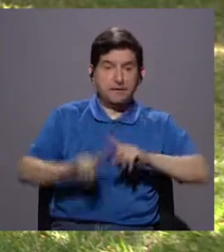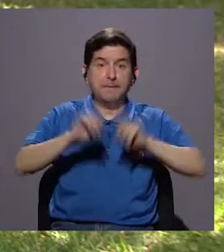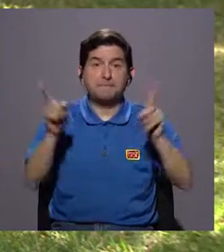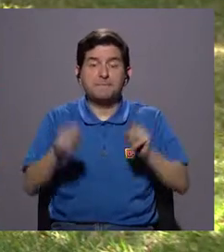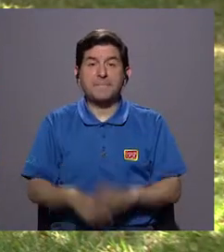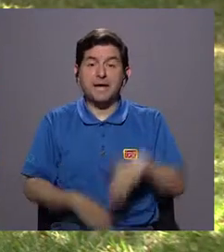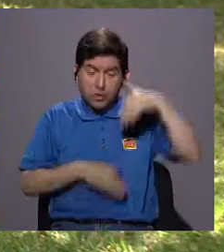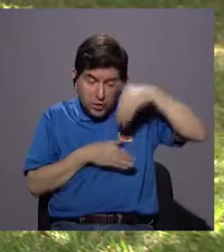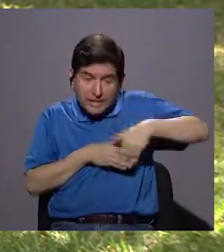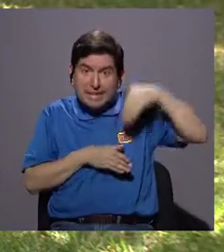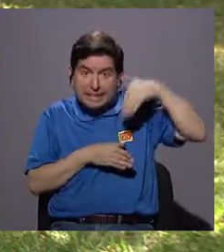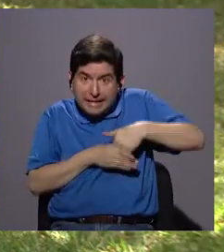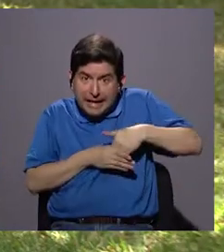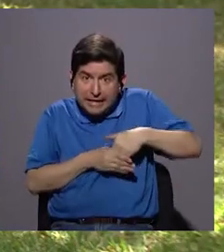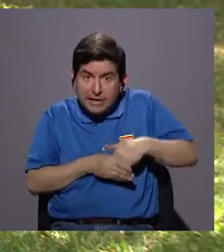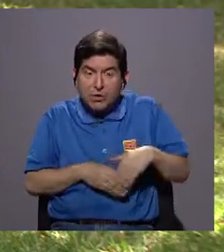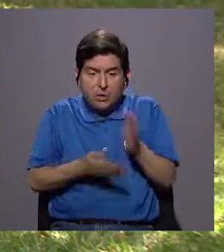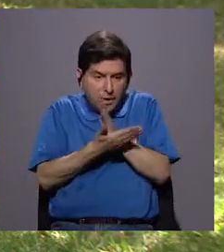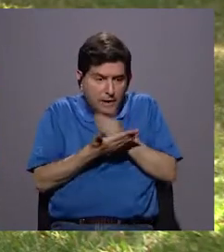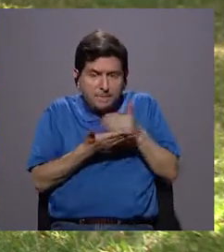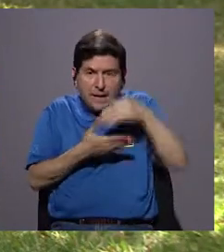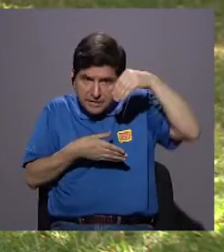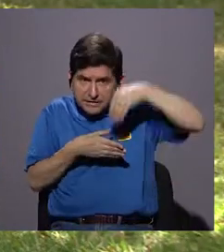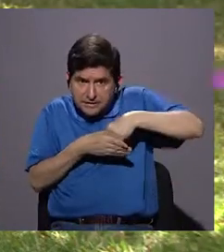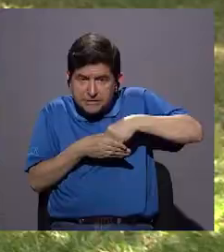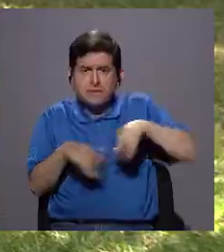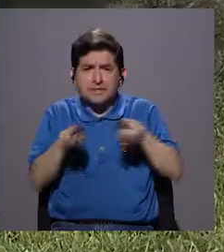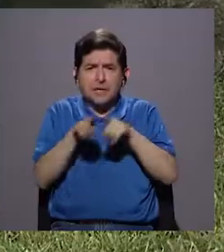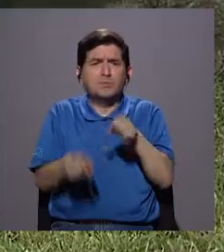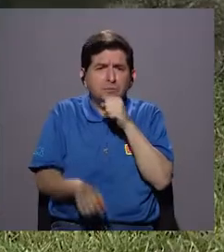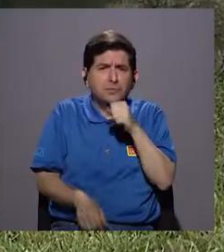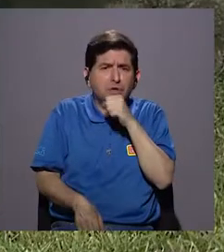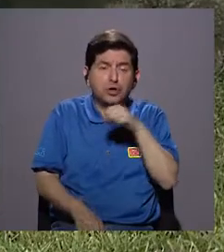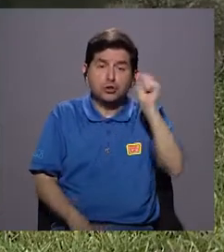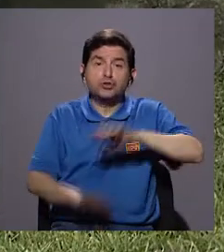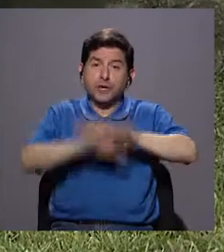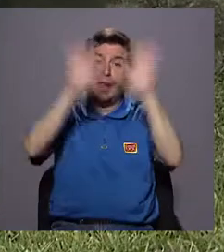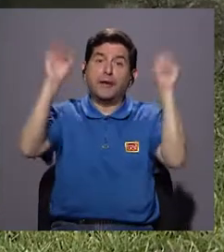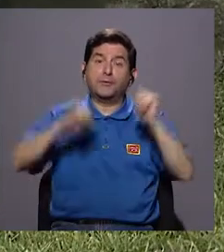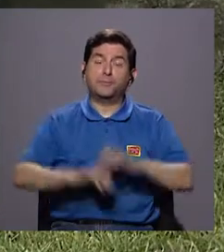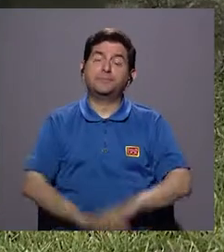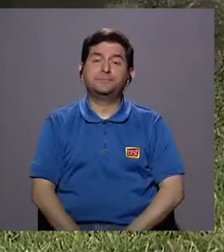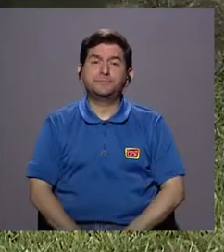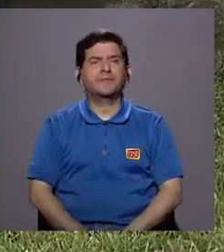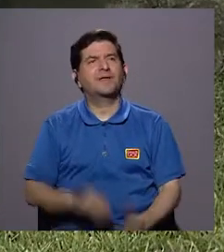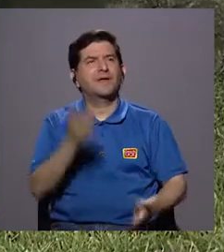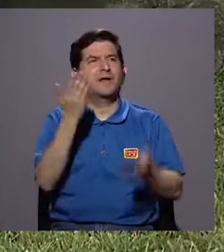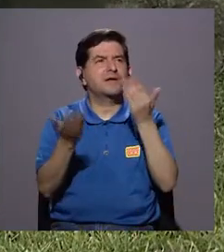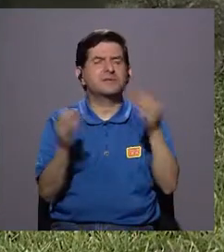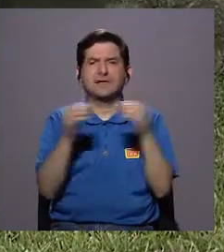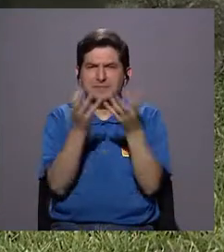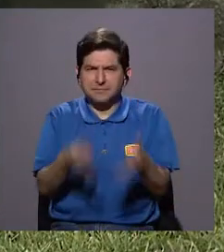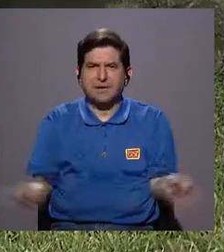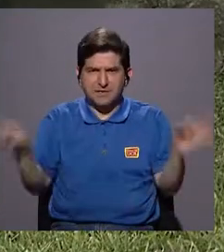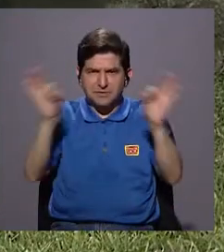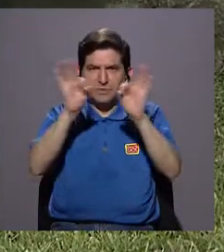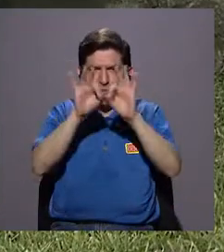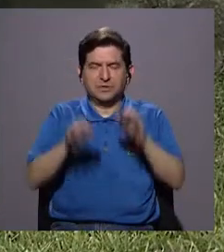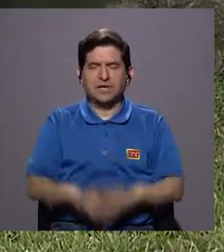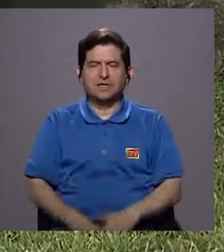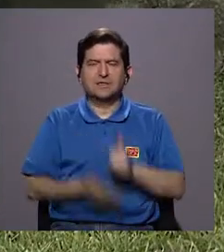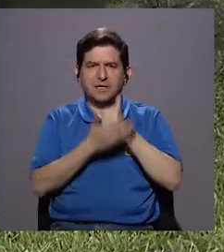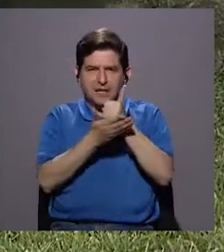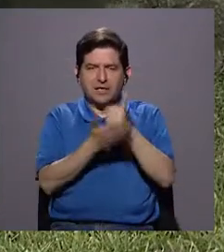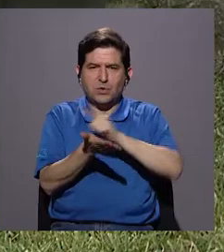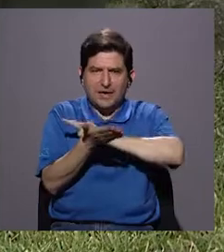que pasa a nivel interno, a nivel de órganos, eso también se va envejeciendo, claro, supongo. Claro, tal vez los órganos más importantes son los órganos que nos